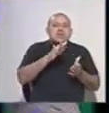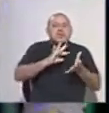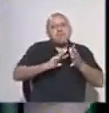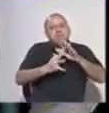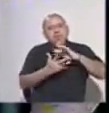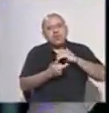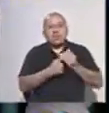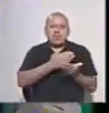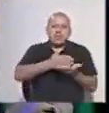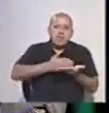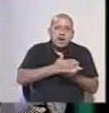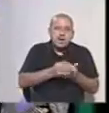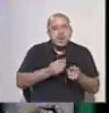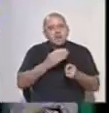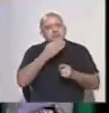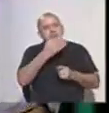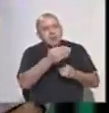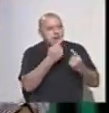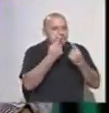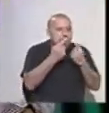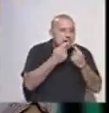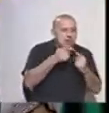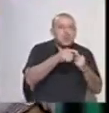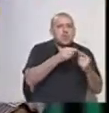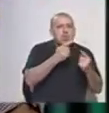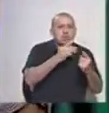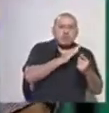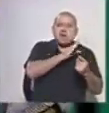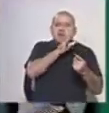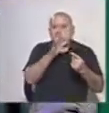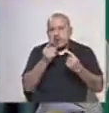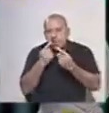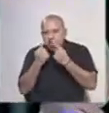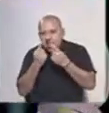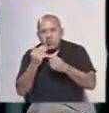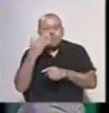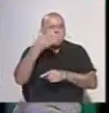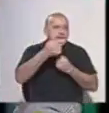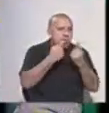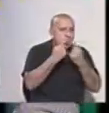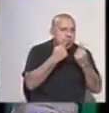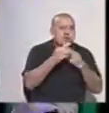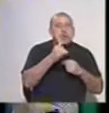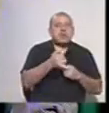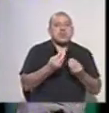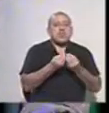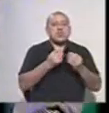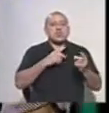Acá vamos por acá y hablamos de tal personaje, algunos personajes que de nuestra niñez o nuestra adolescencia, que en su momento generaron mucho humor,